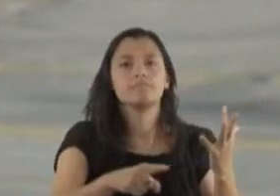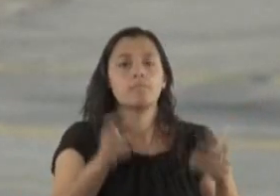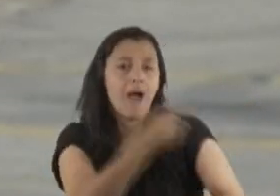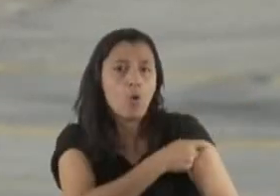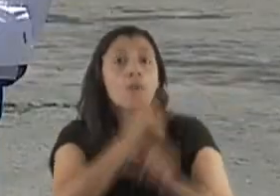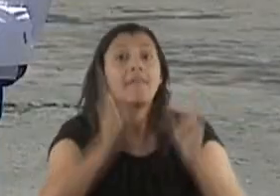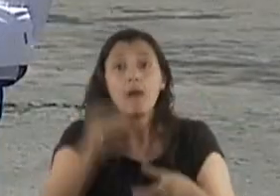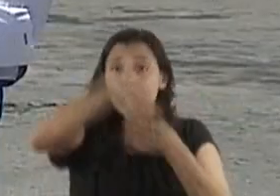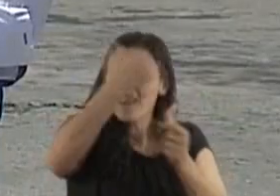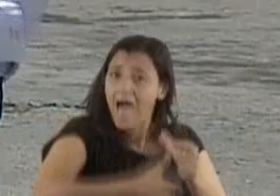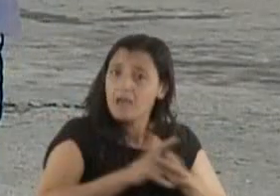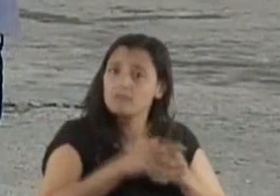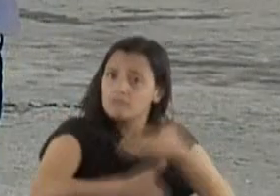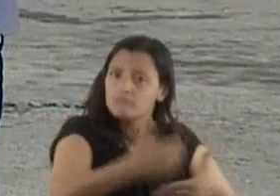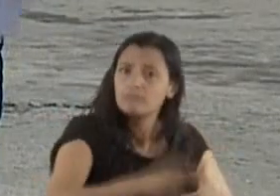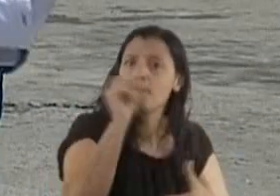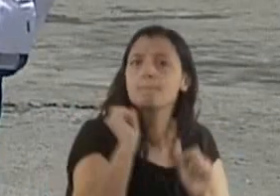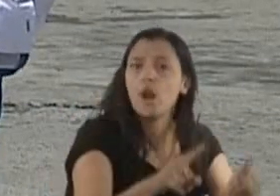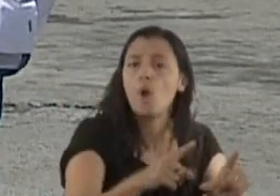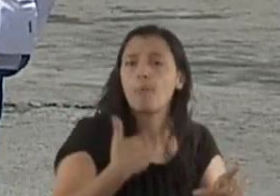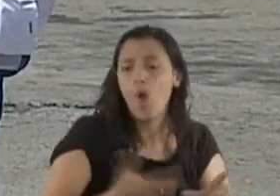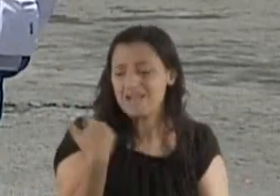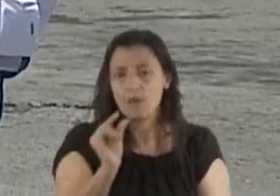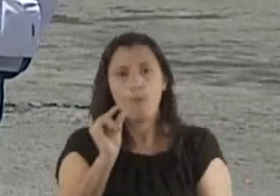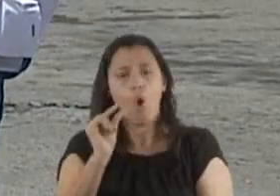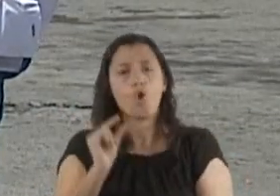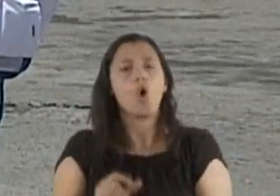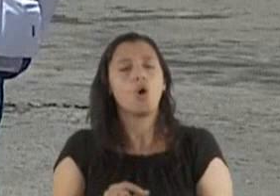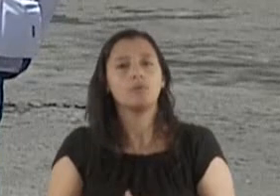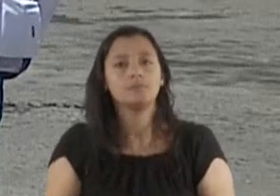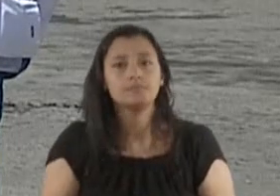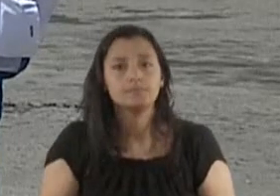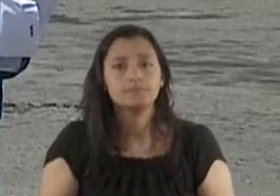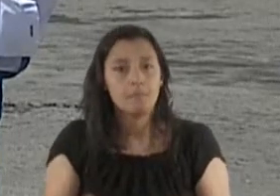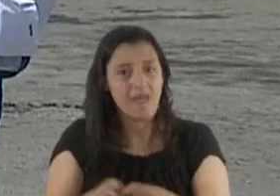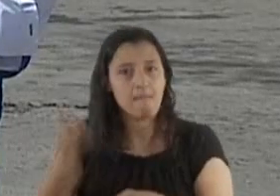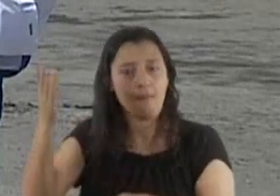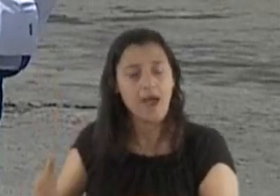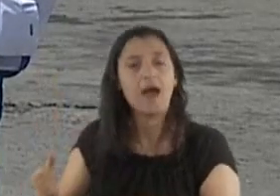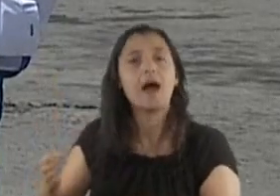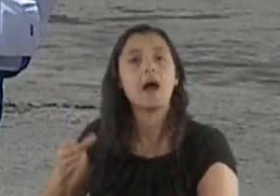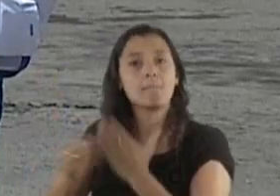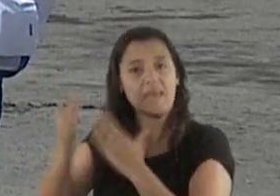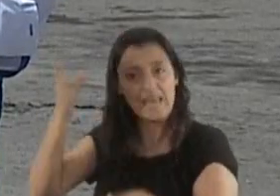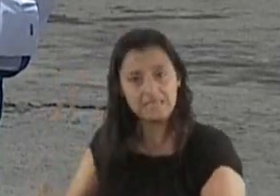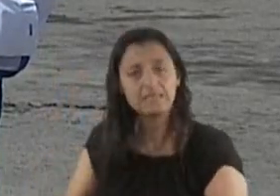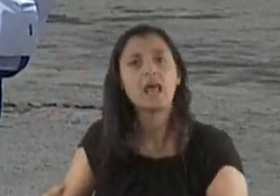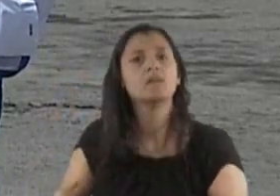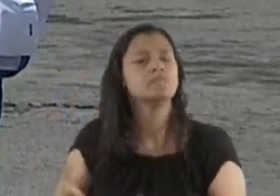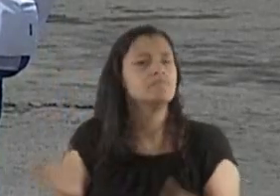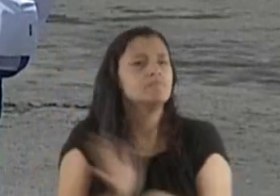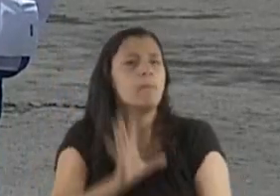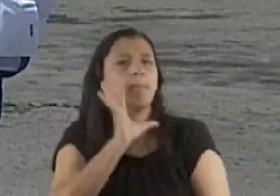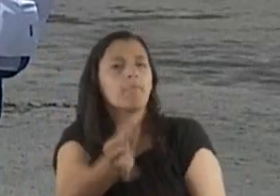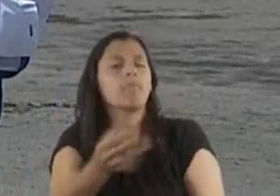de vacunas aquí que se han lanzado hace muy poco tiempo con en cabeza de la ministra así que evidentemente la argentina